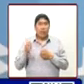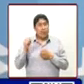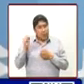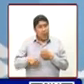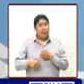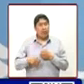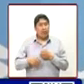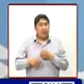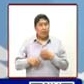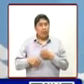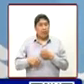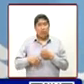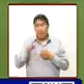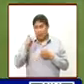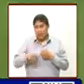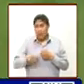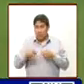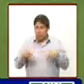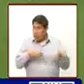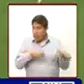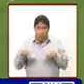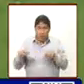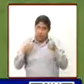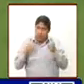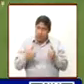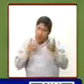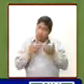o sí uno tiene que hacer las cosas bien.